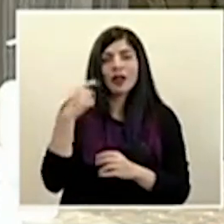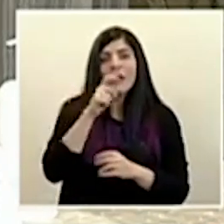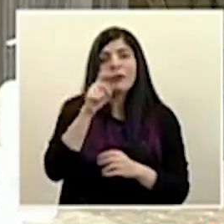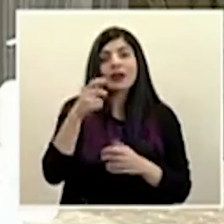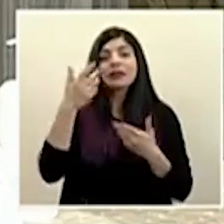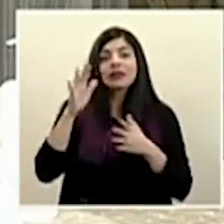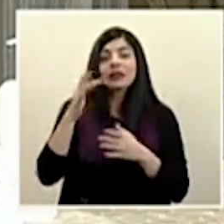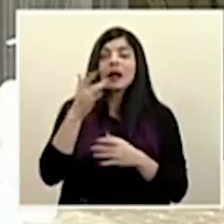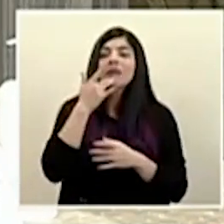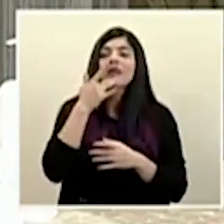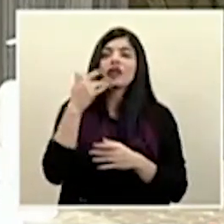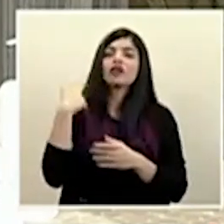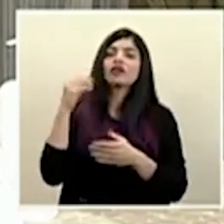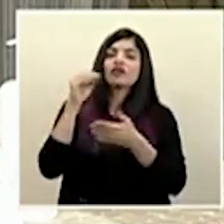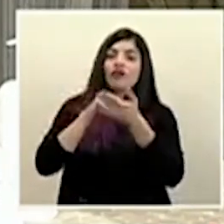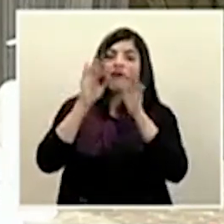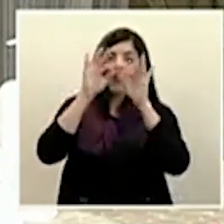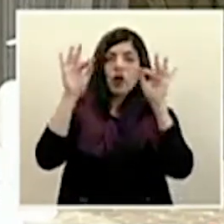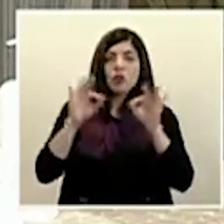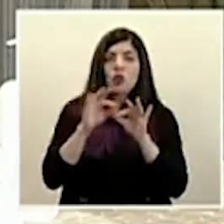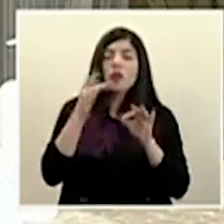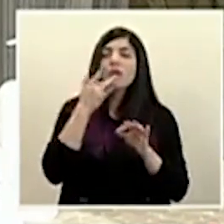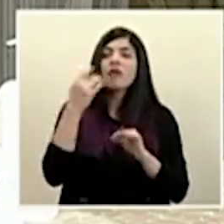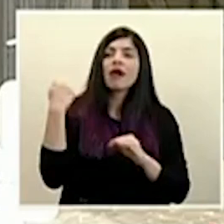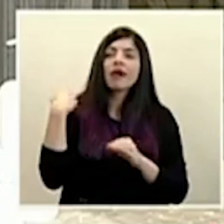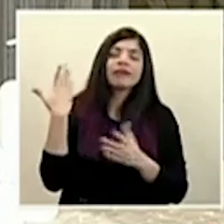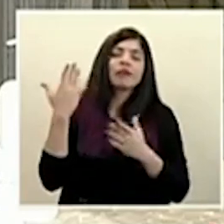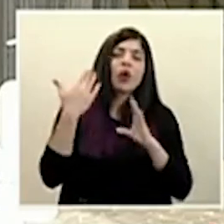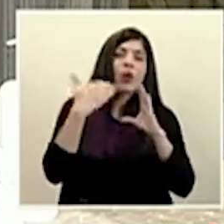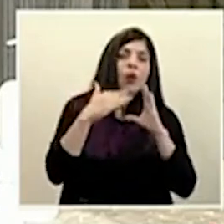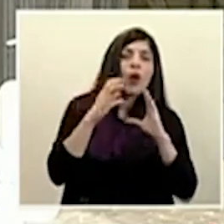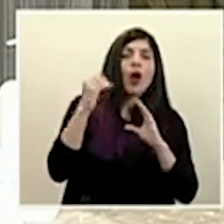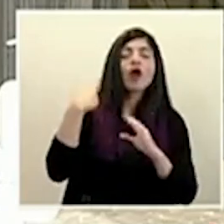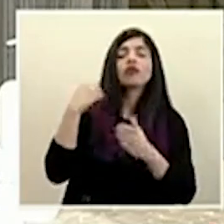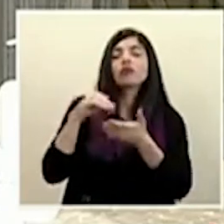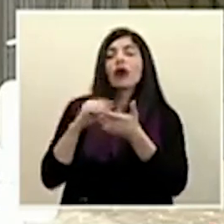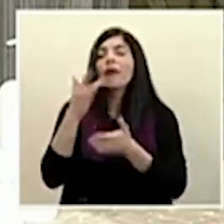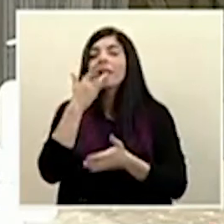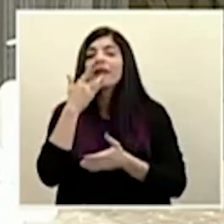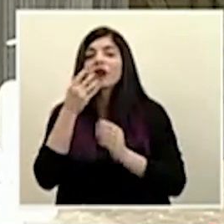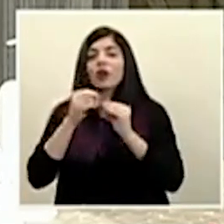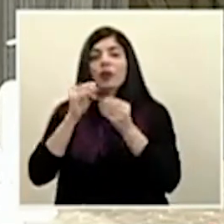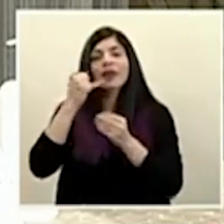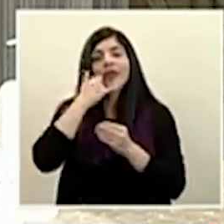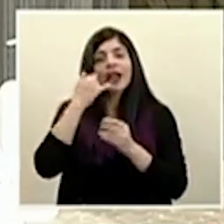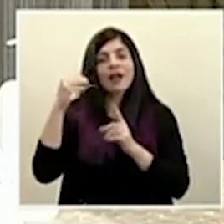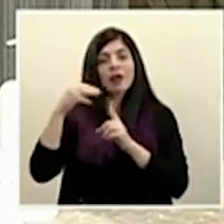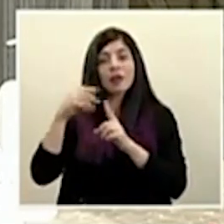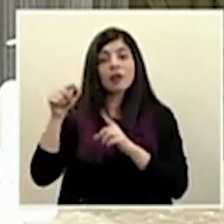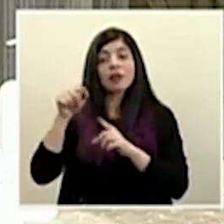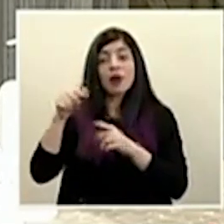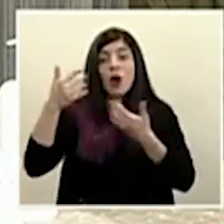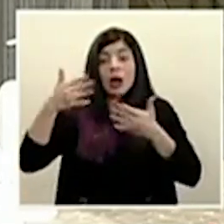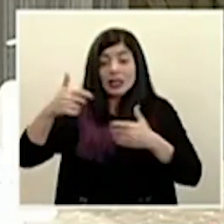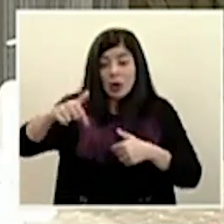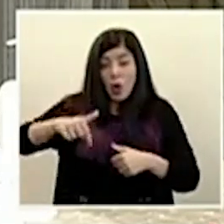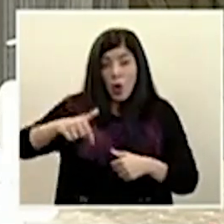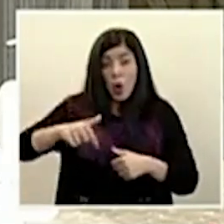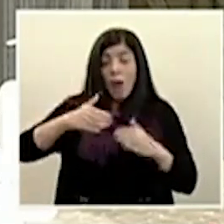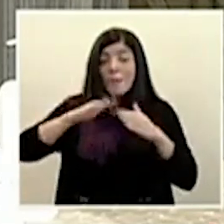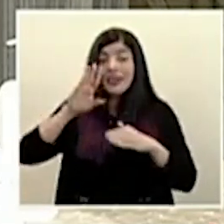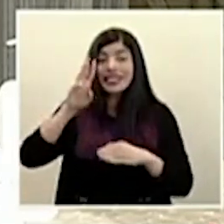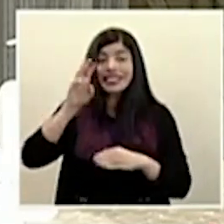habían asignado a la hora de llenar el formulario, dígase el correo electrónico o bien el número de teléfono. Ya hoy más